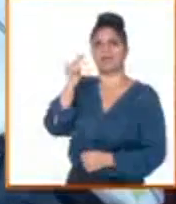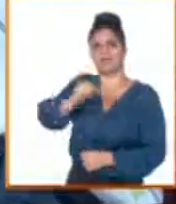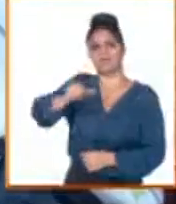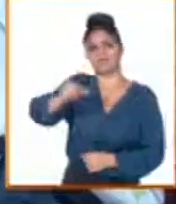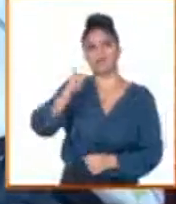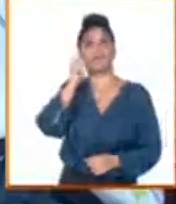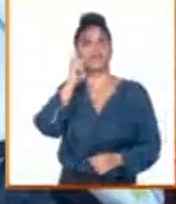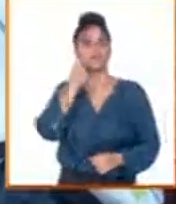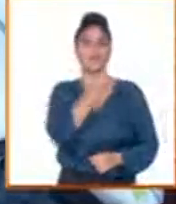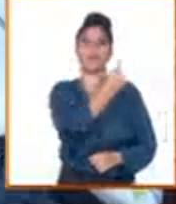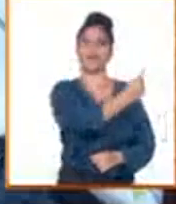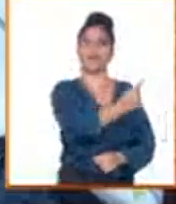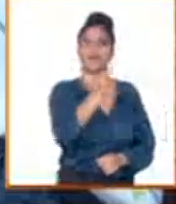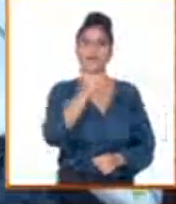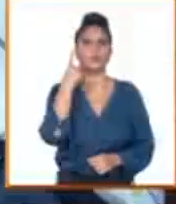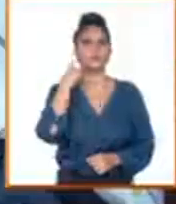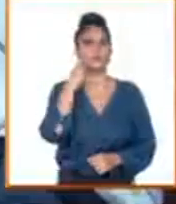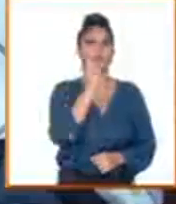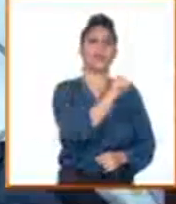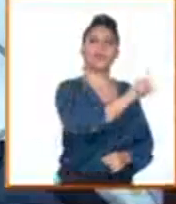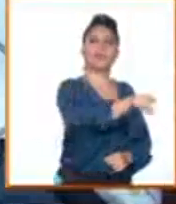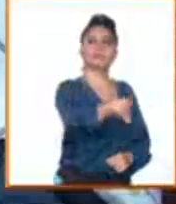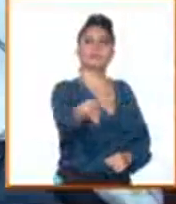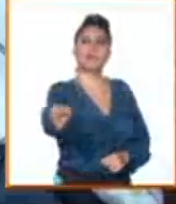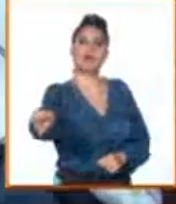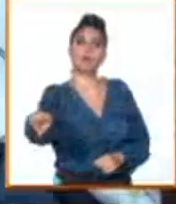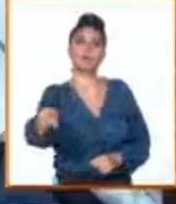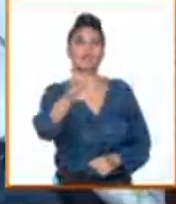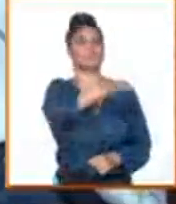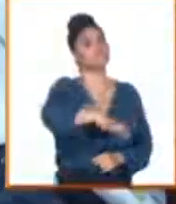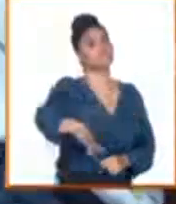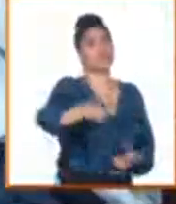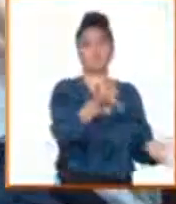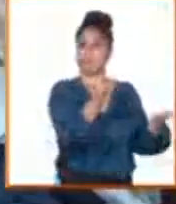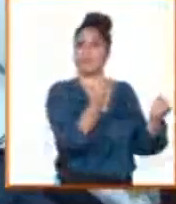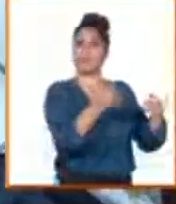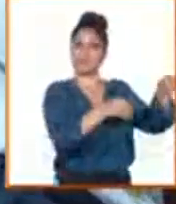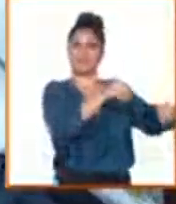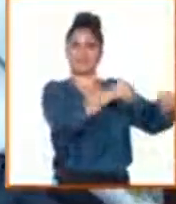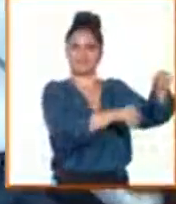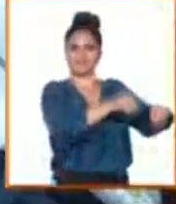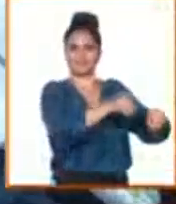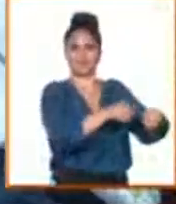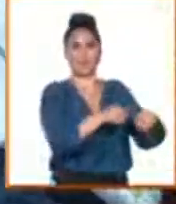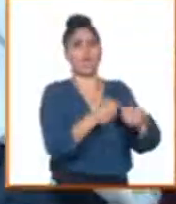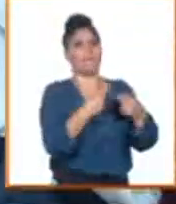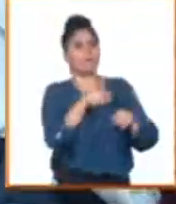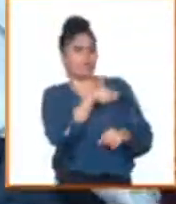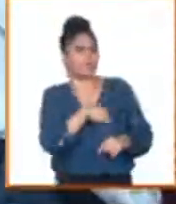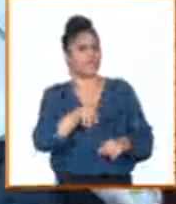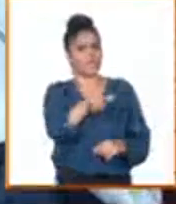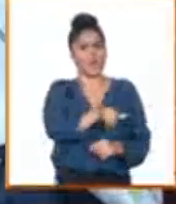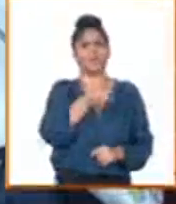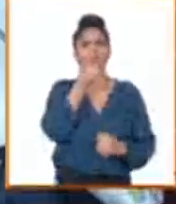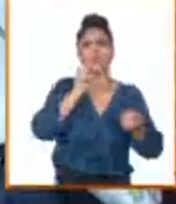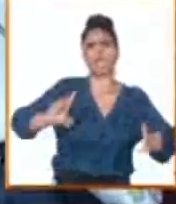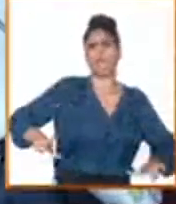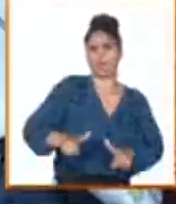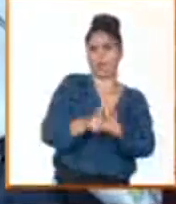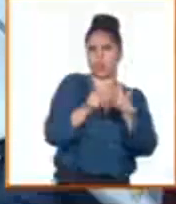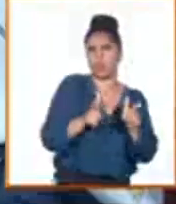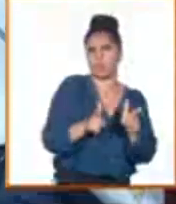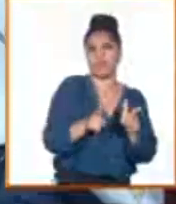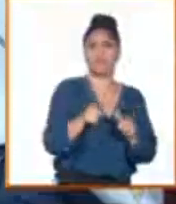solamente escuchar y dar participación, sino permitir la acción. Se ha tenido en